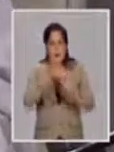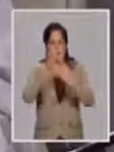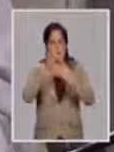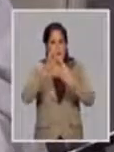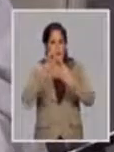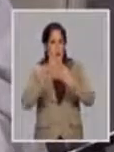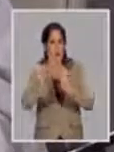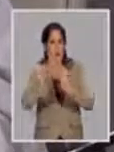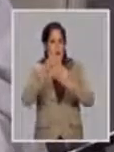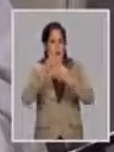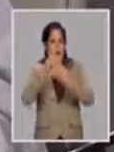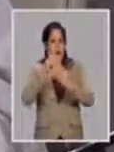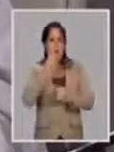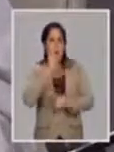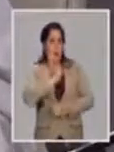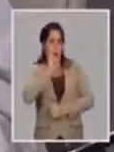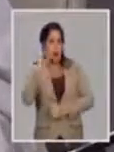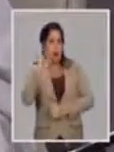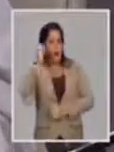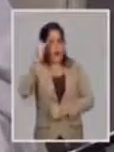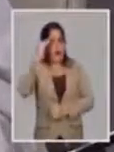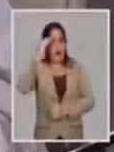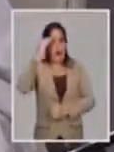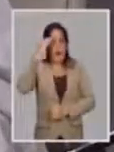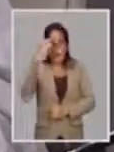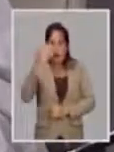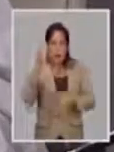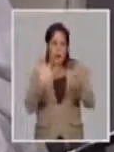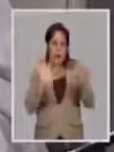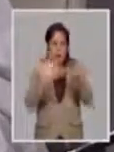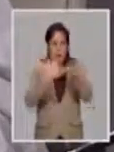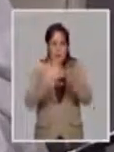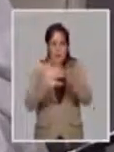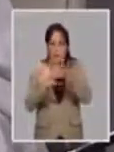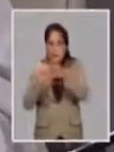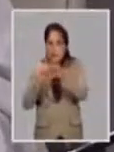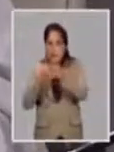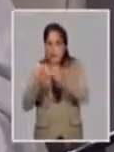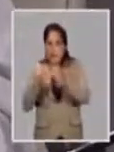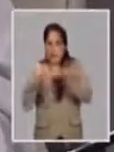seleccionar una, diríamos que lo hemos podido hacer gracias a la alianza estratégica que se